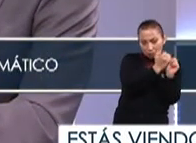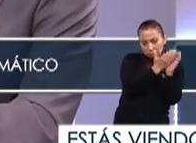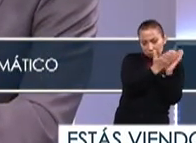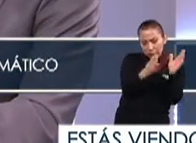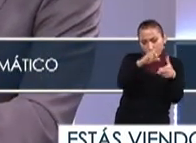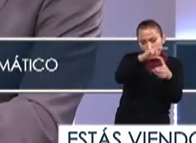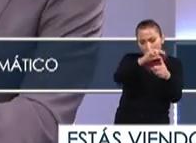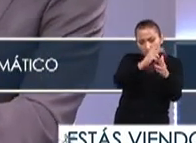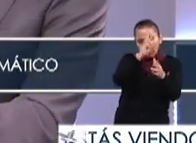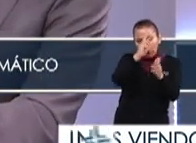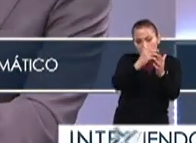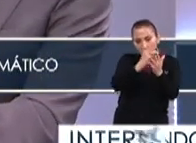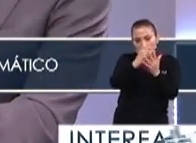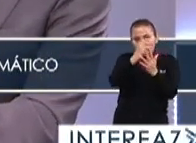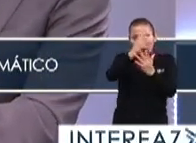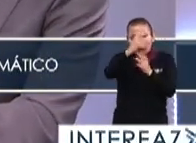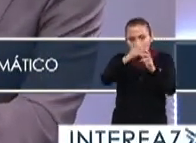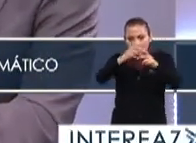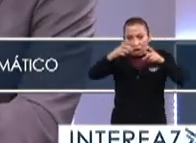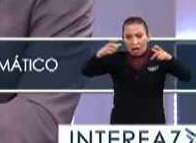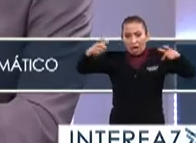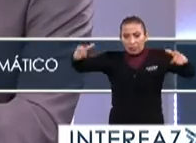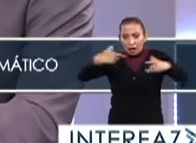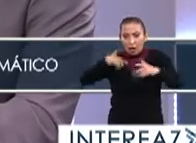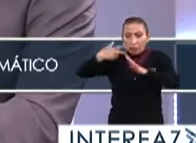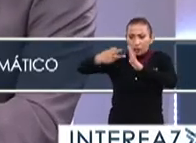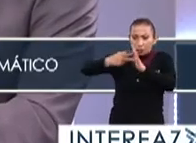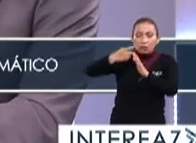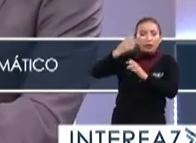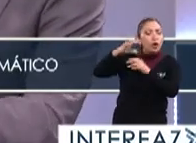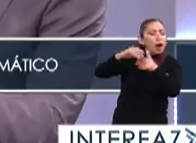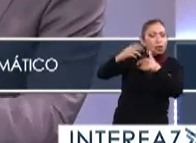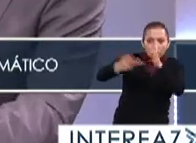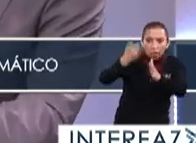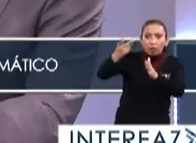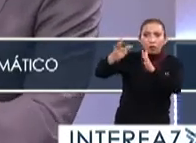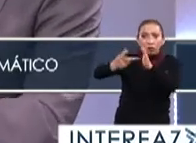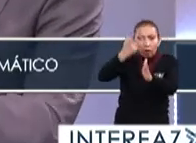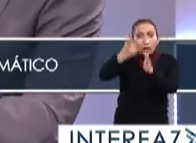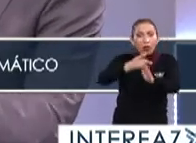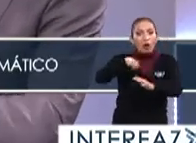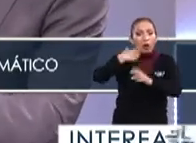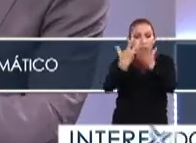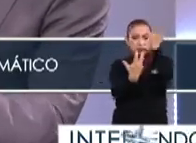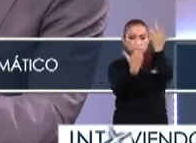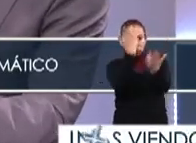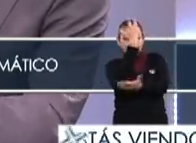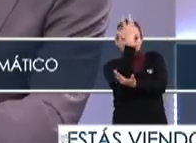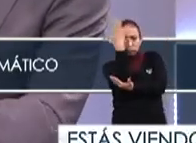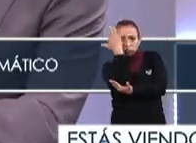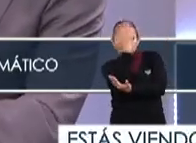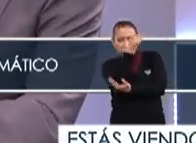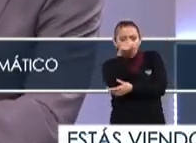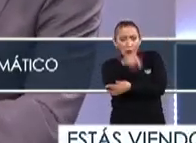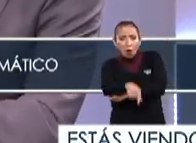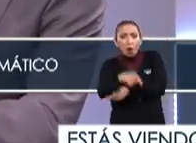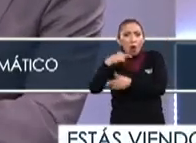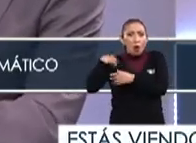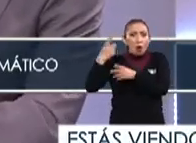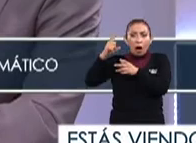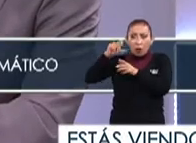de huracanes o quizá mayor frecuencia de huracanes, incendios, inundaciones, ya es una afectación directa